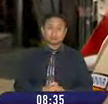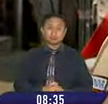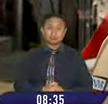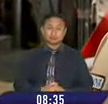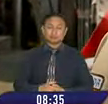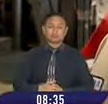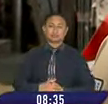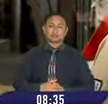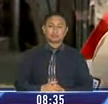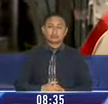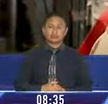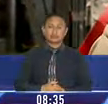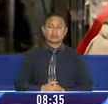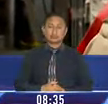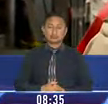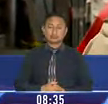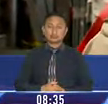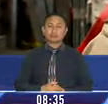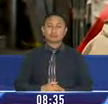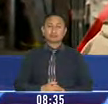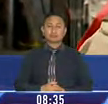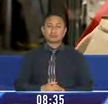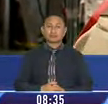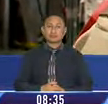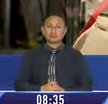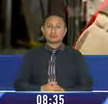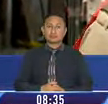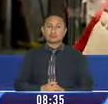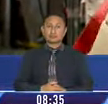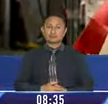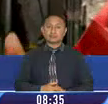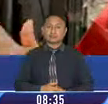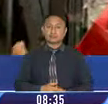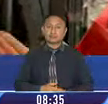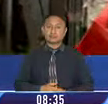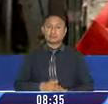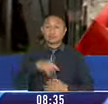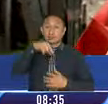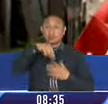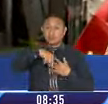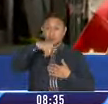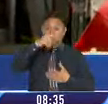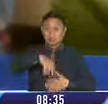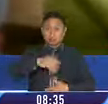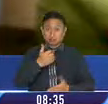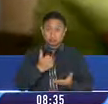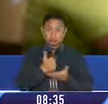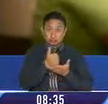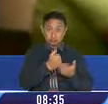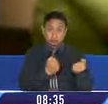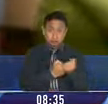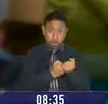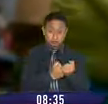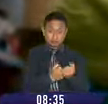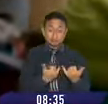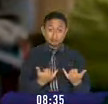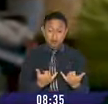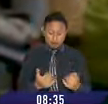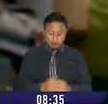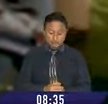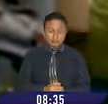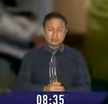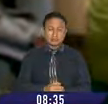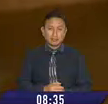articulación de estas entidades como nos pueden colaborarles a estas personas. ¿Cómo están las cosas? Al